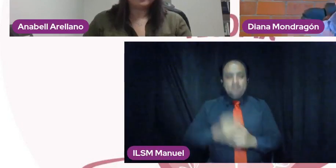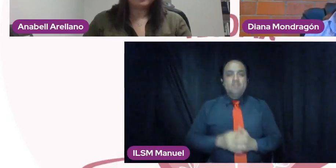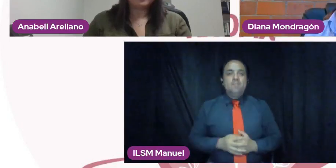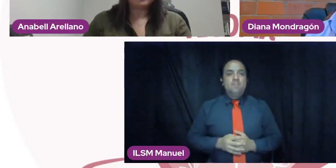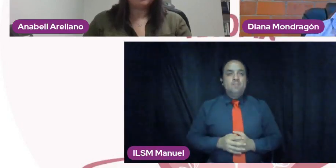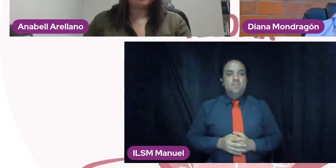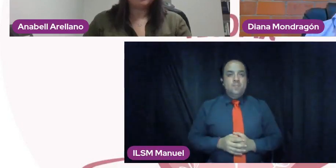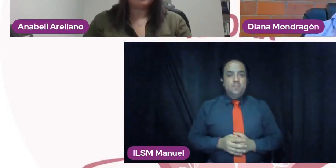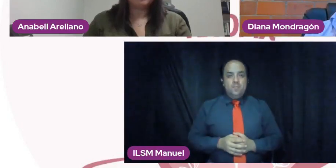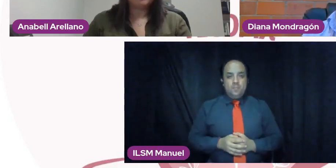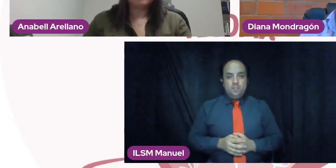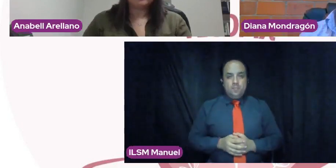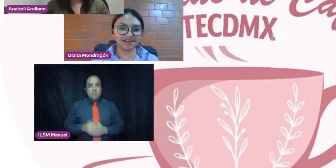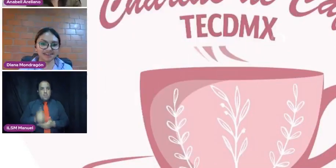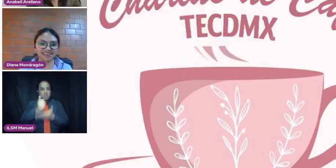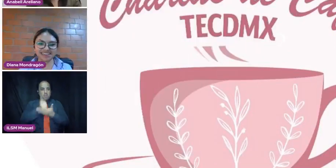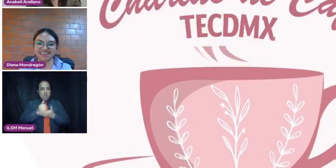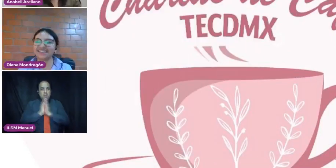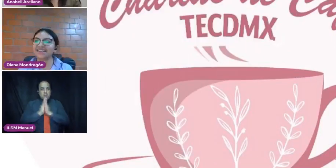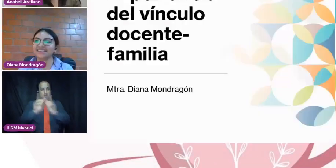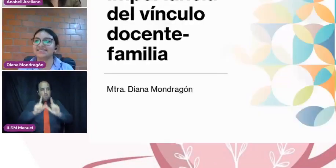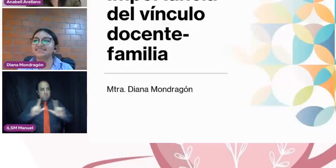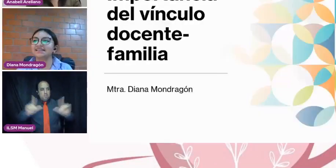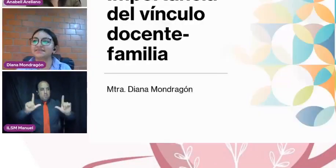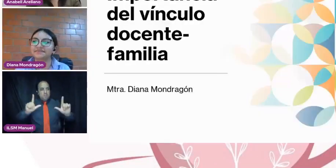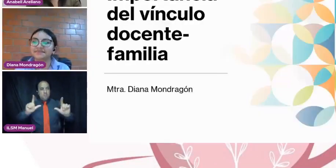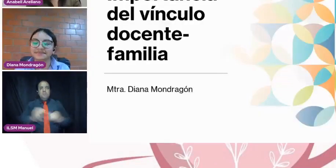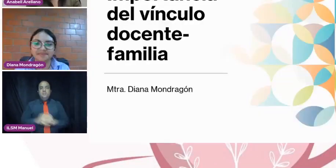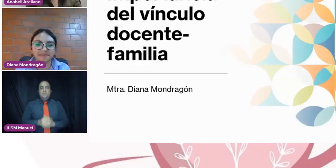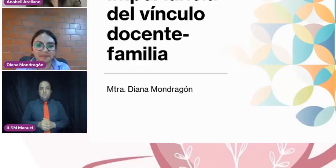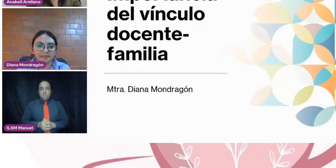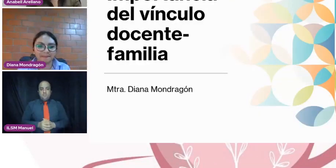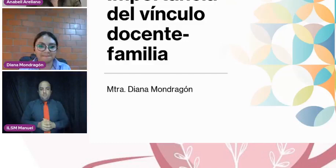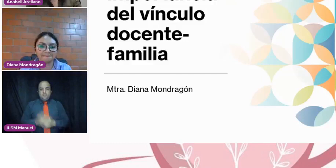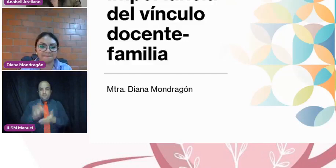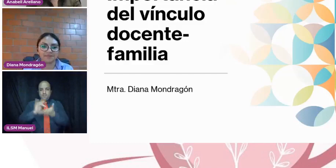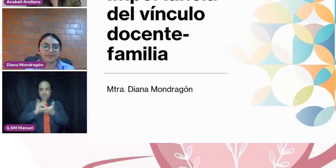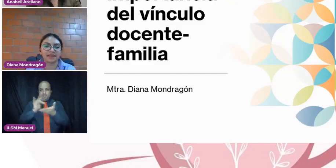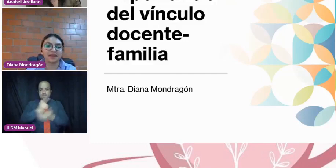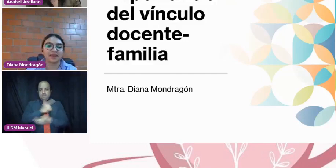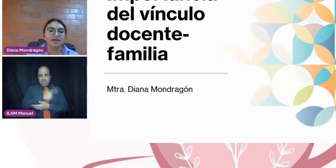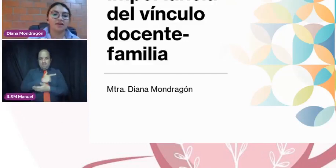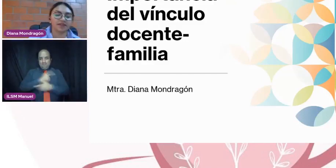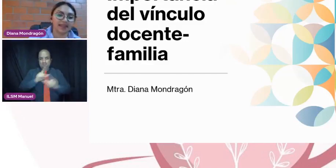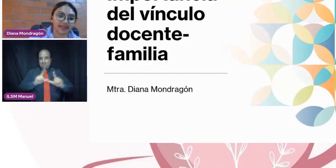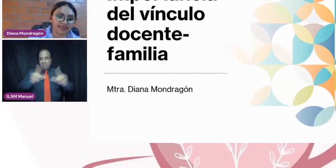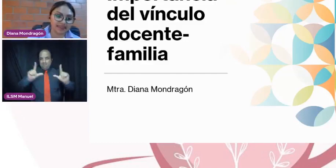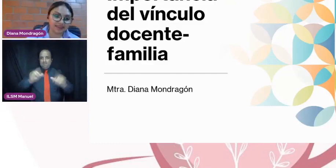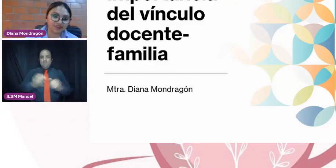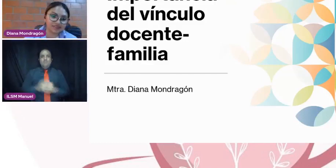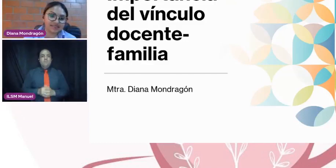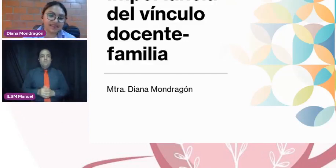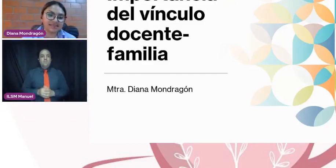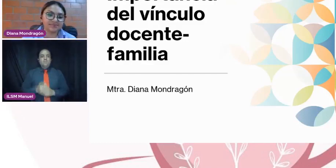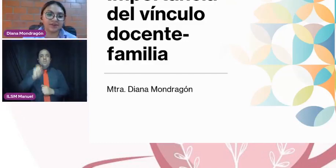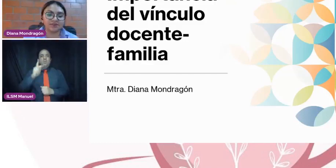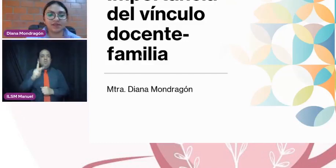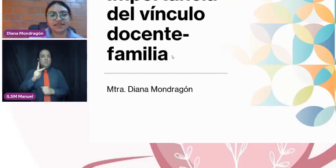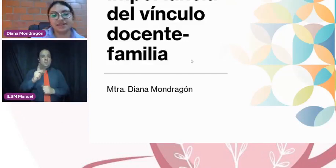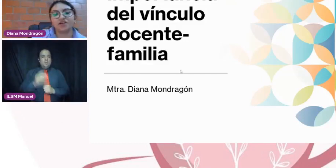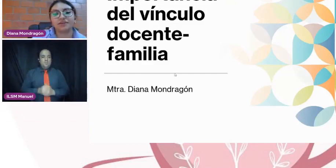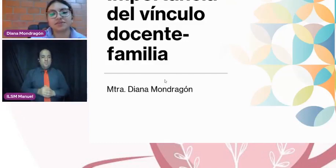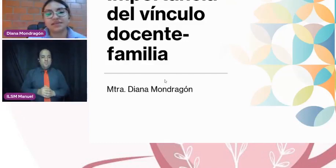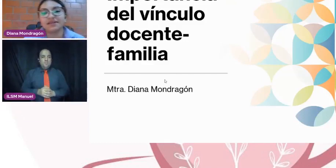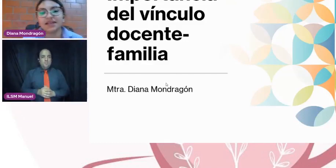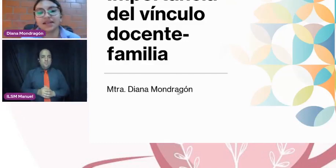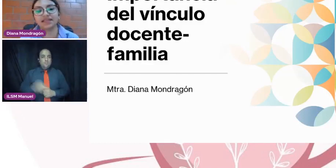Y me puedes ayudar con la presentación, por favor. Gracias. Con muchísimo gusto. Ok, y entonces, bueno, el